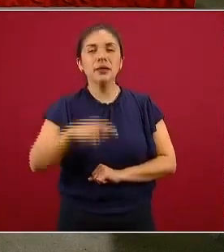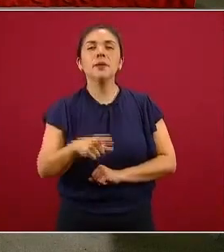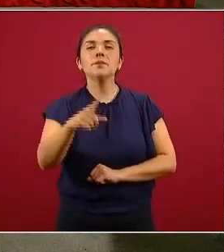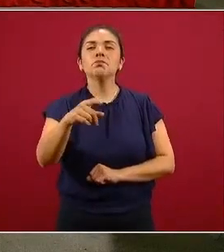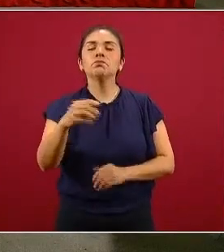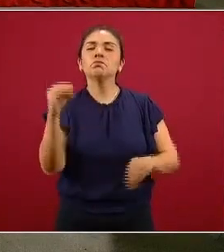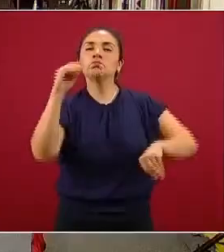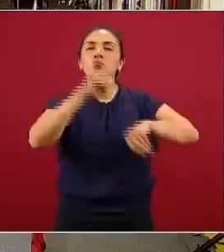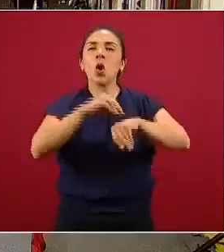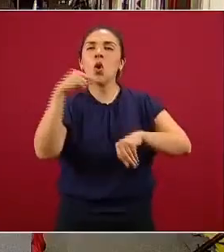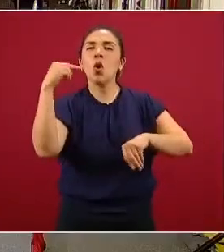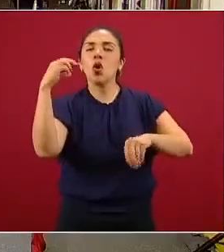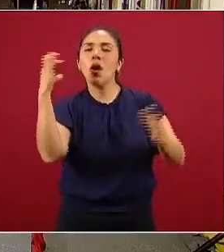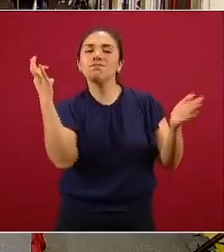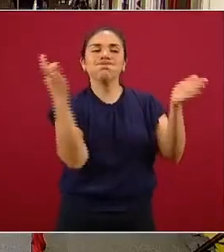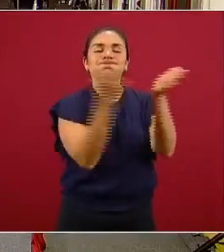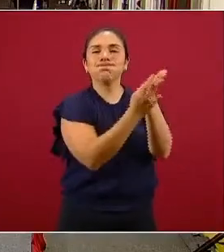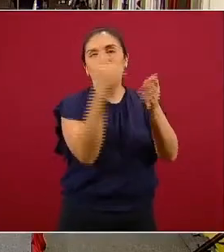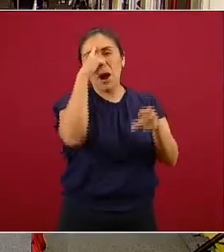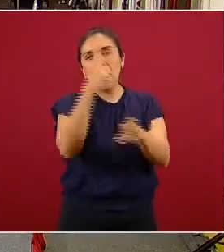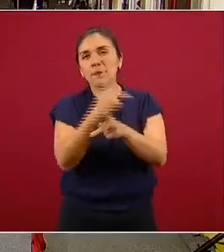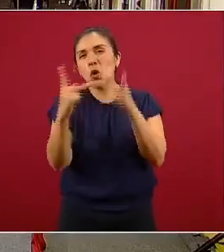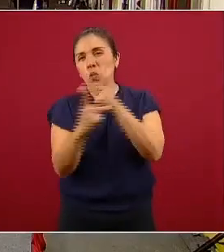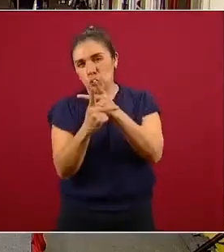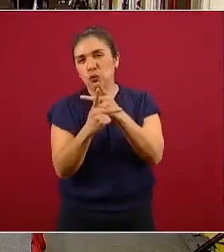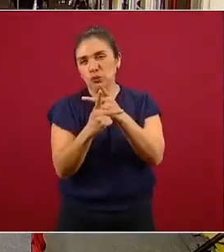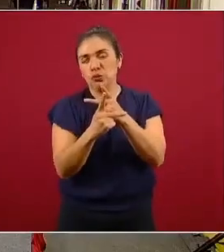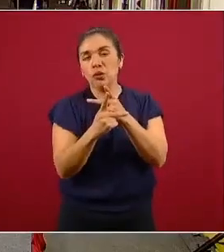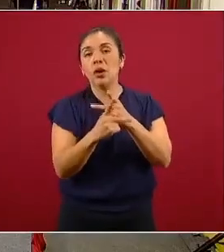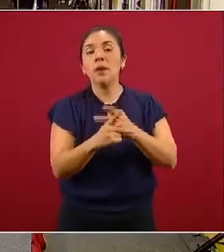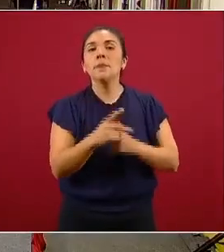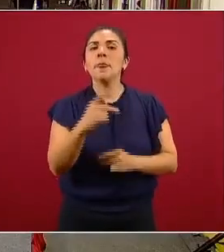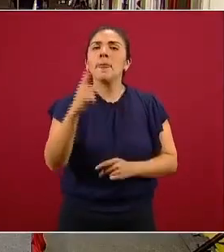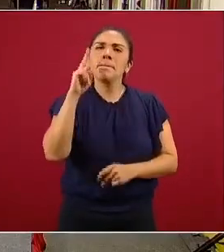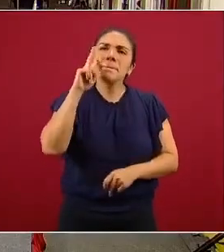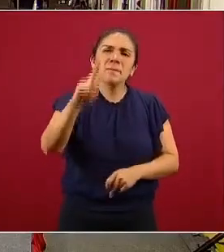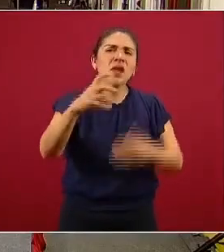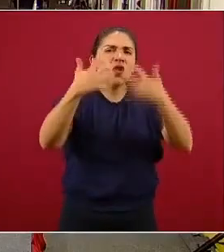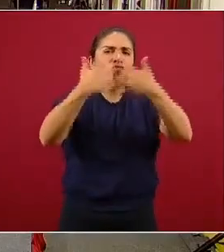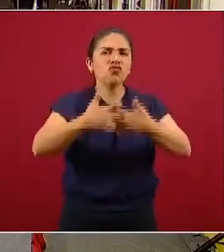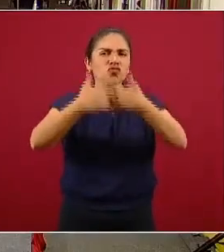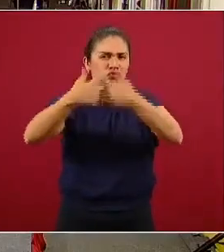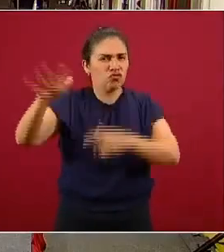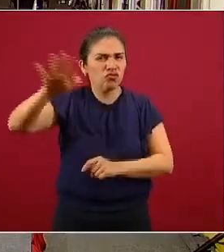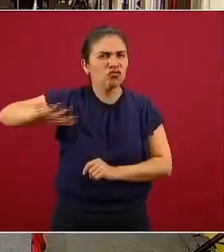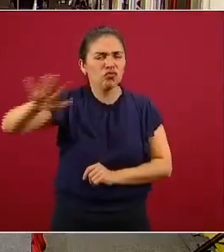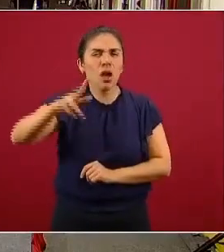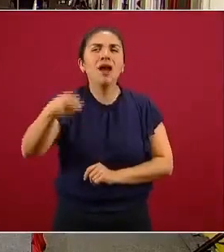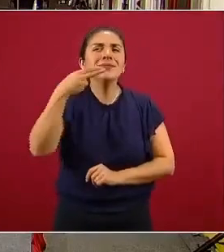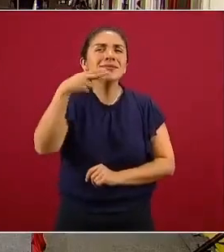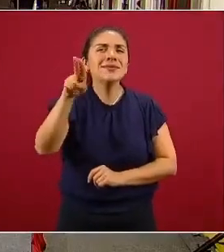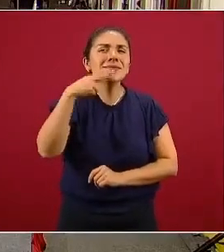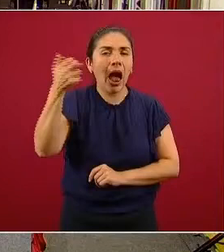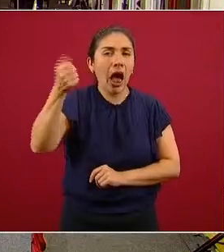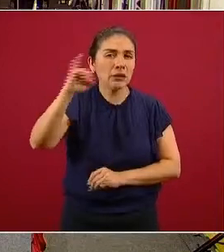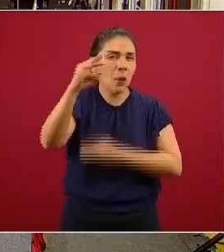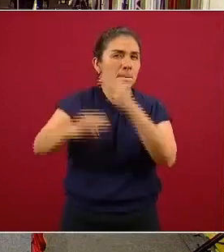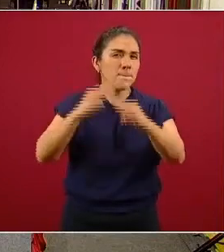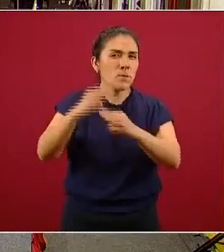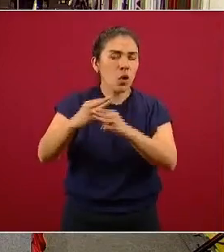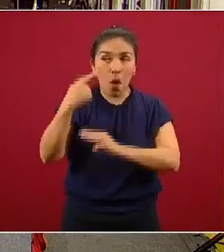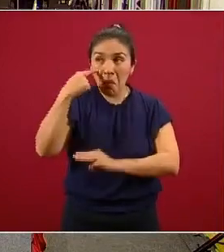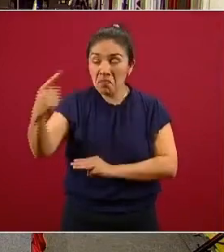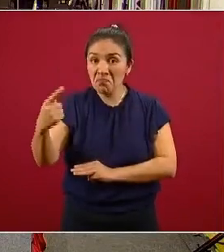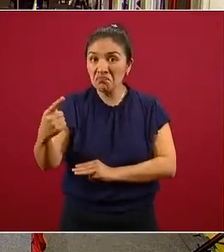etiquetado frontal teniendo tomando en cuenta que la industria tabacalera a nivel mundial se tardó de